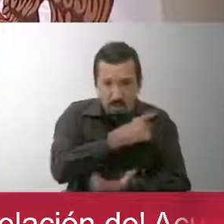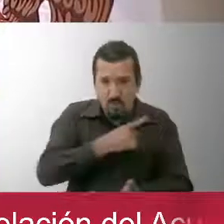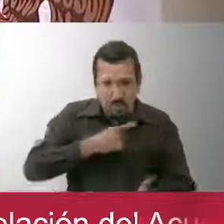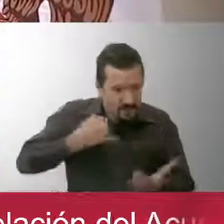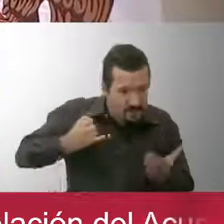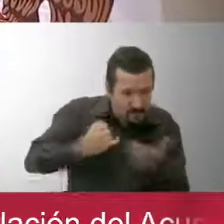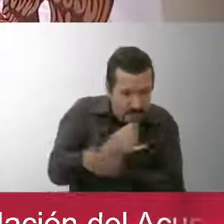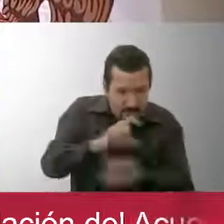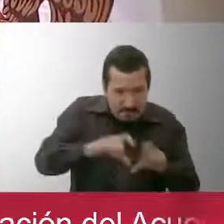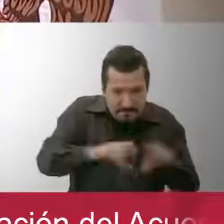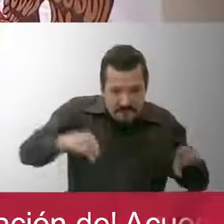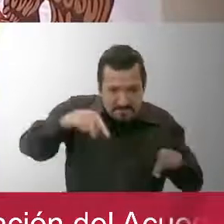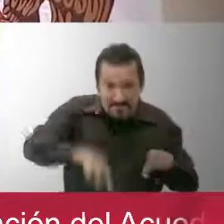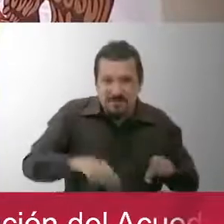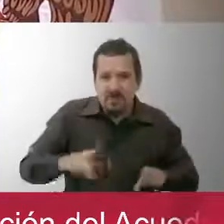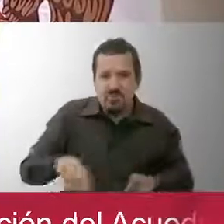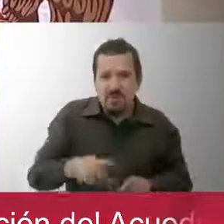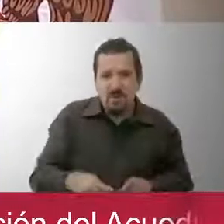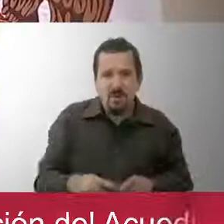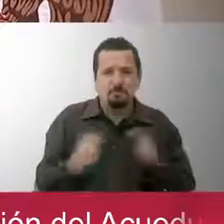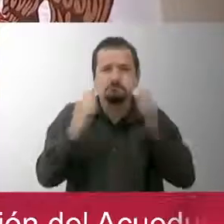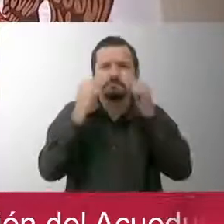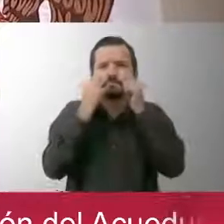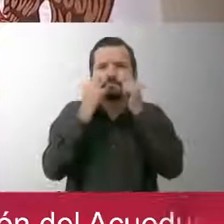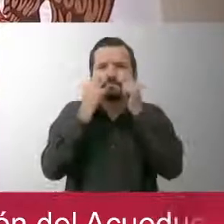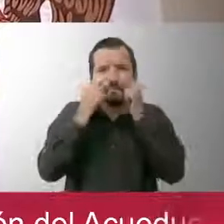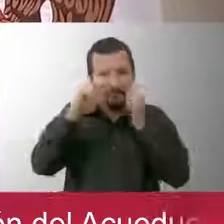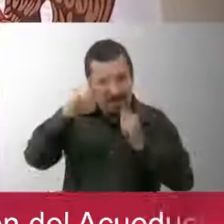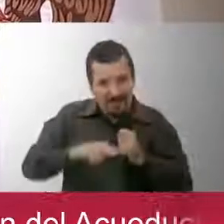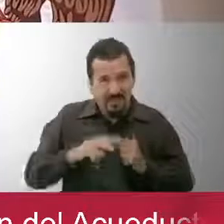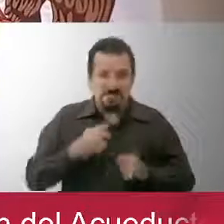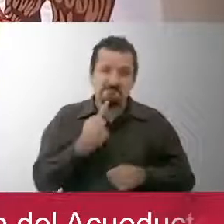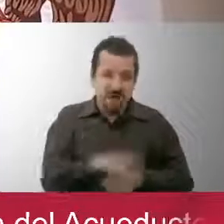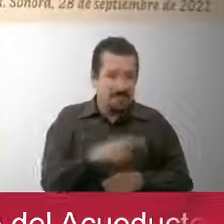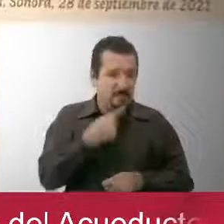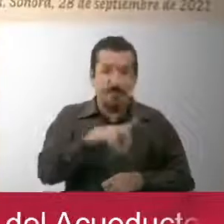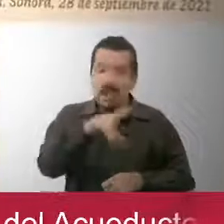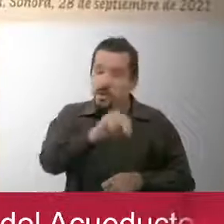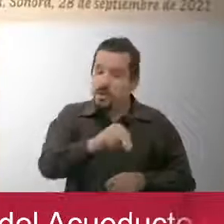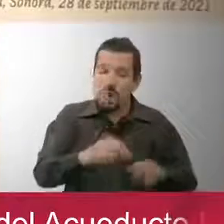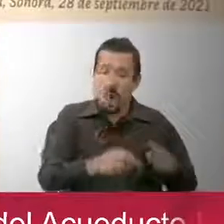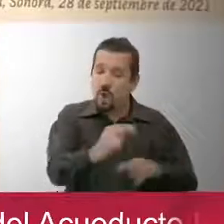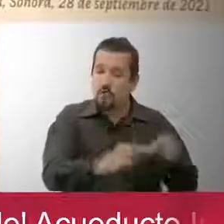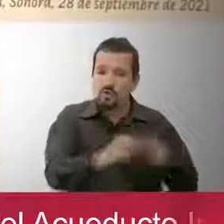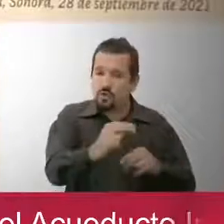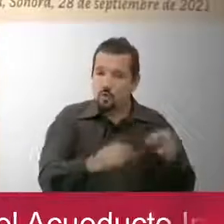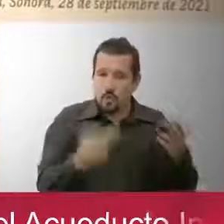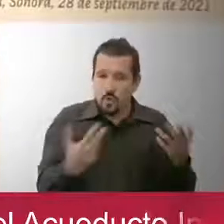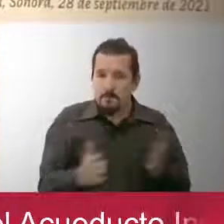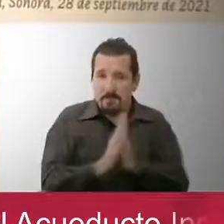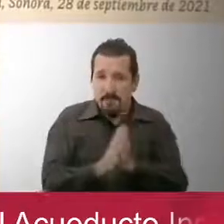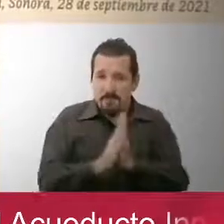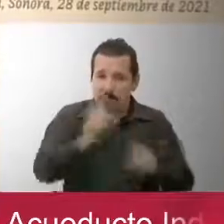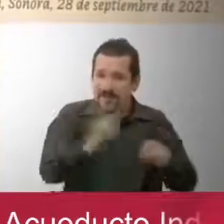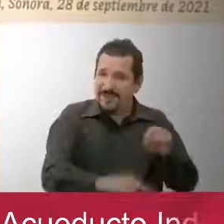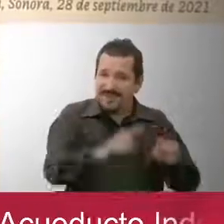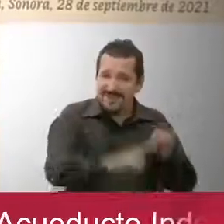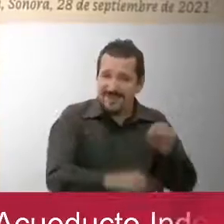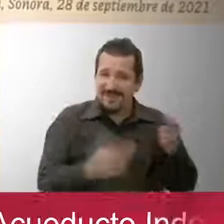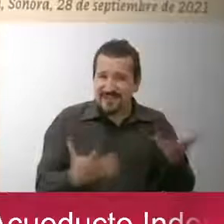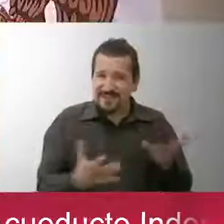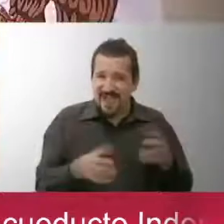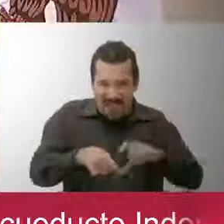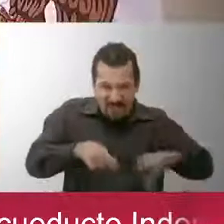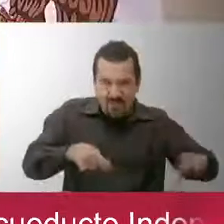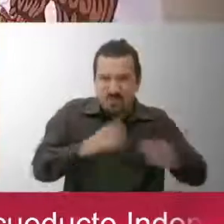que se construyó a pesar de varios mandamientos para que no se construyera o se suspendiera su construcción que